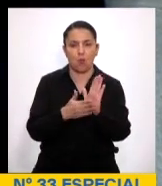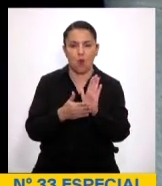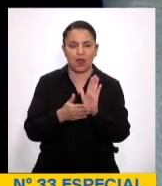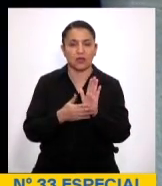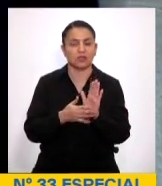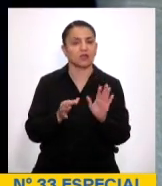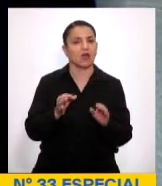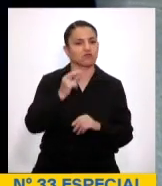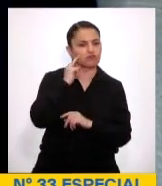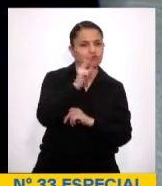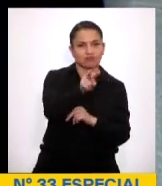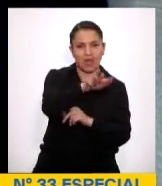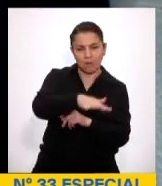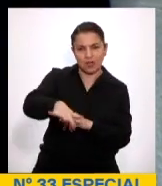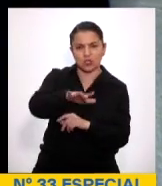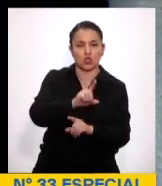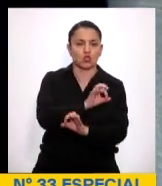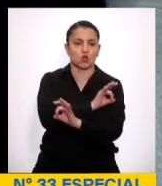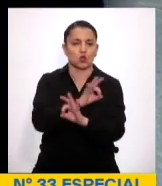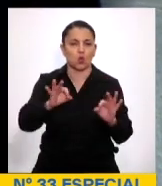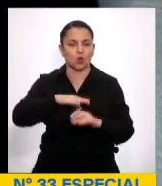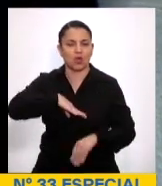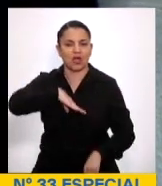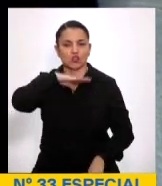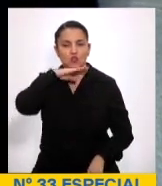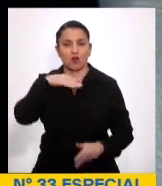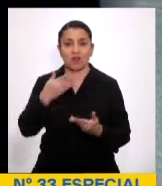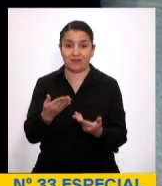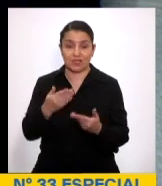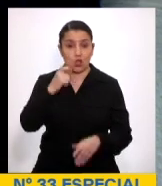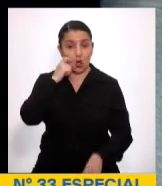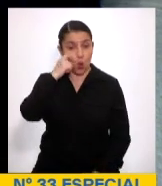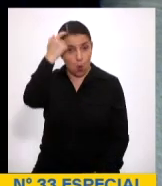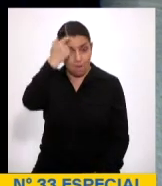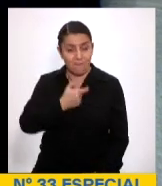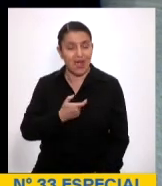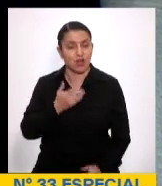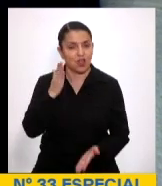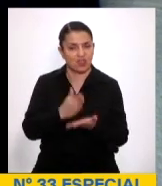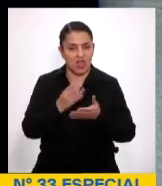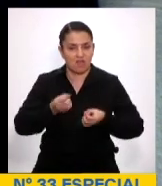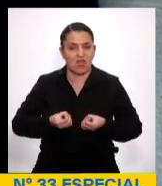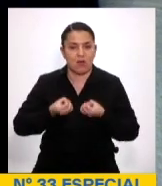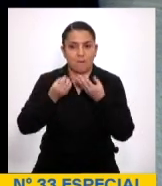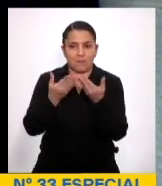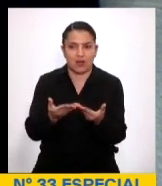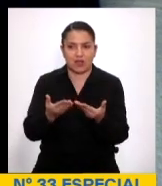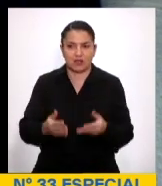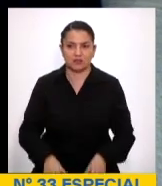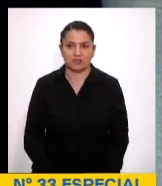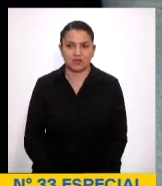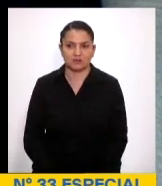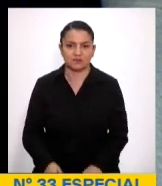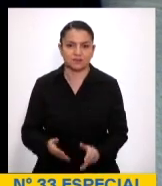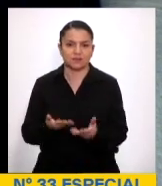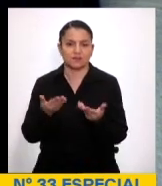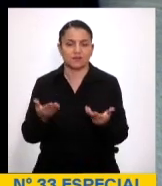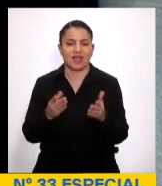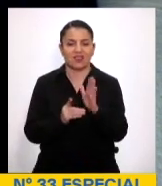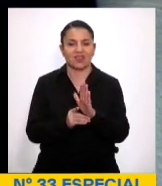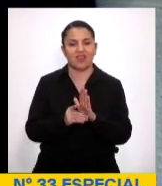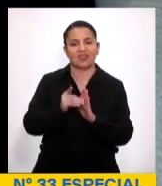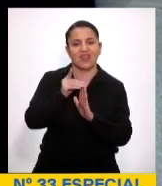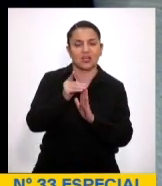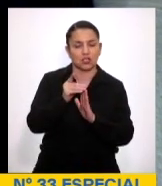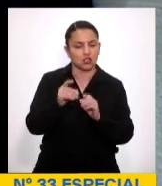ha sido suficiente y que está en la esencia del ser humano expresarse vivir en comunidad libre y desarrollarse en lo